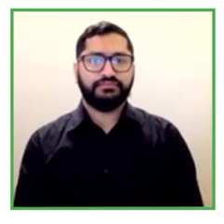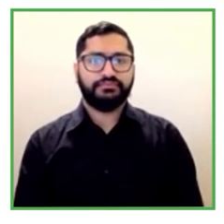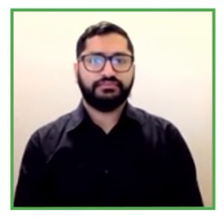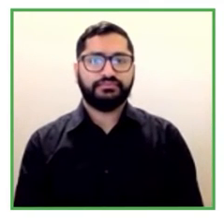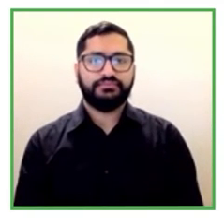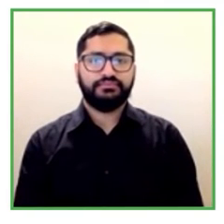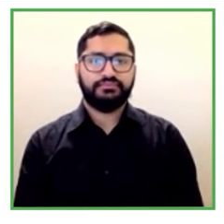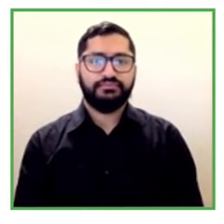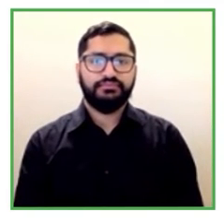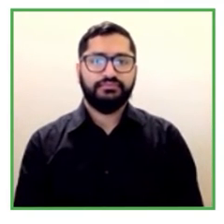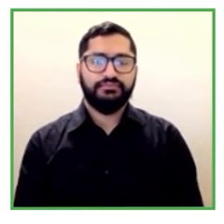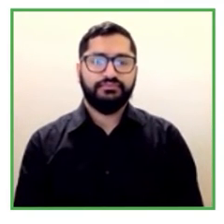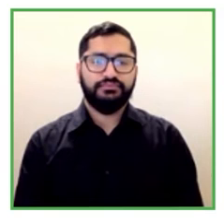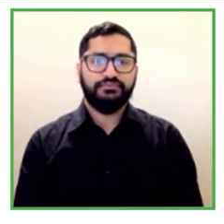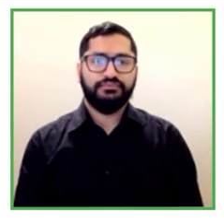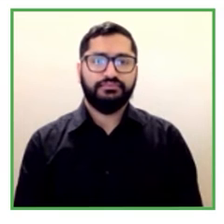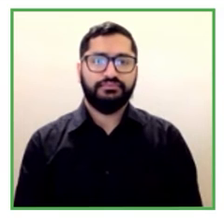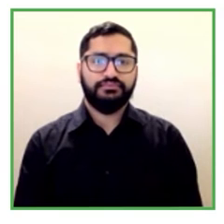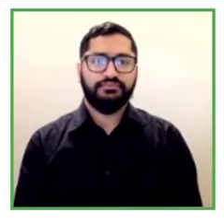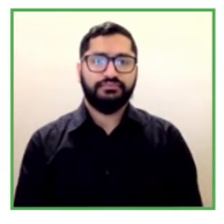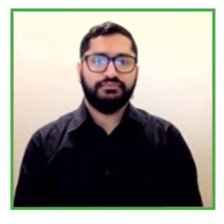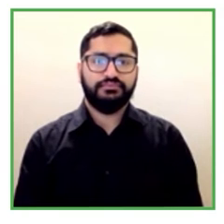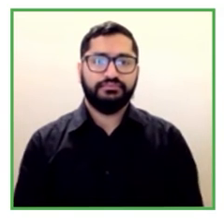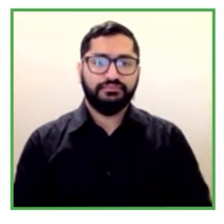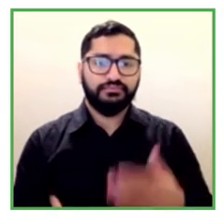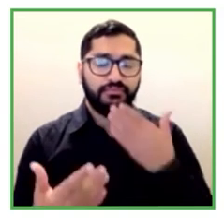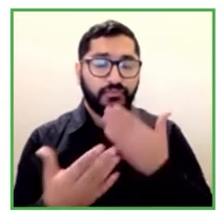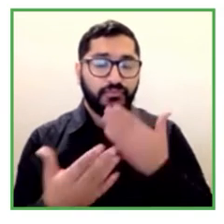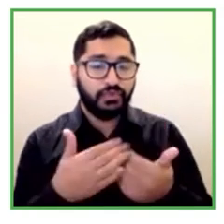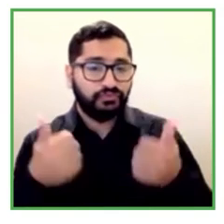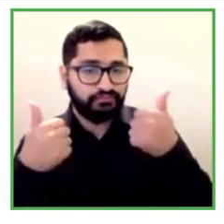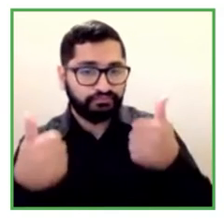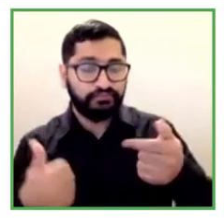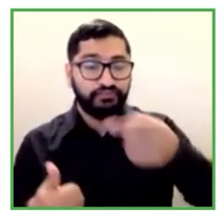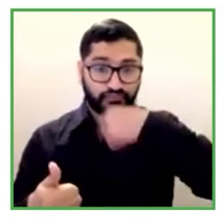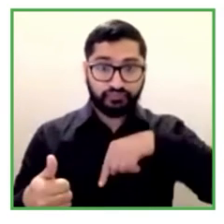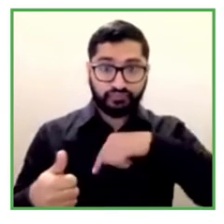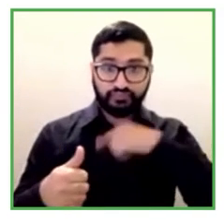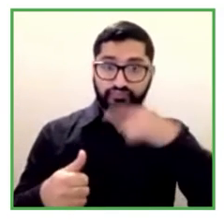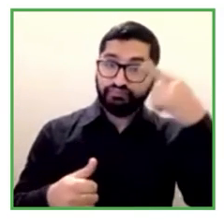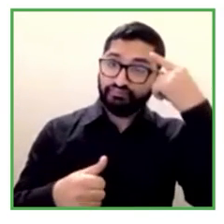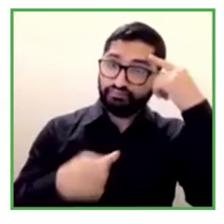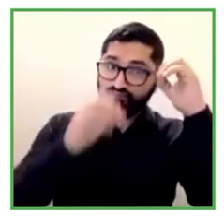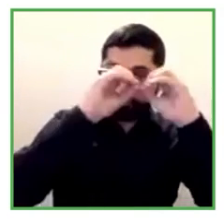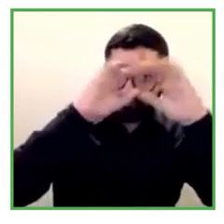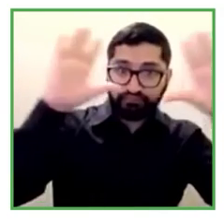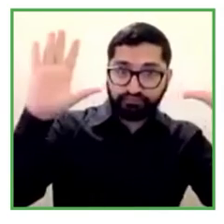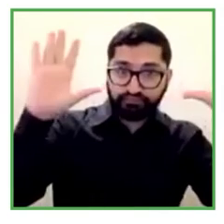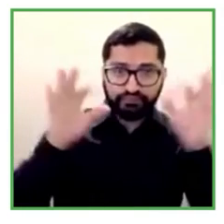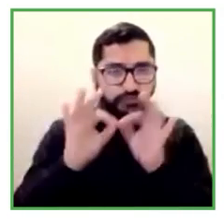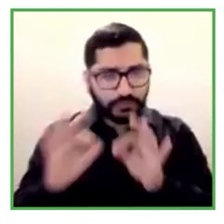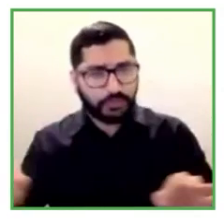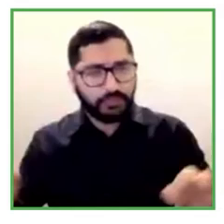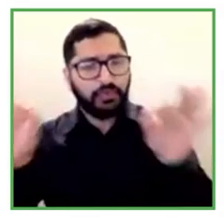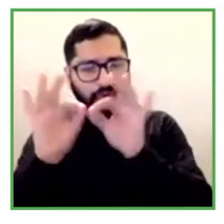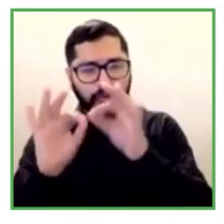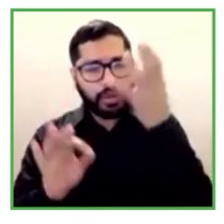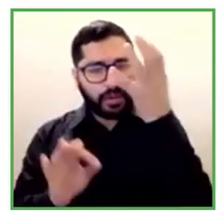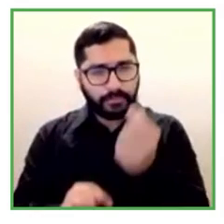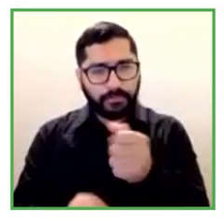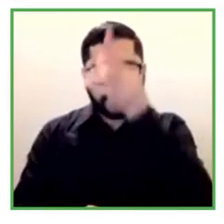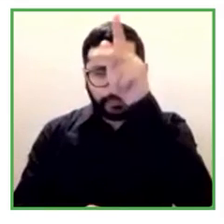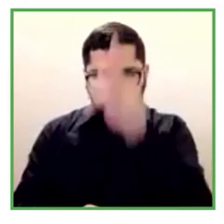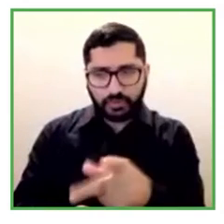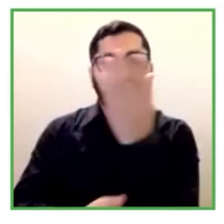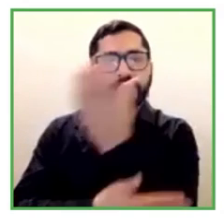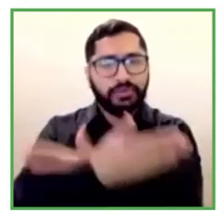Sí, bueno, nosotros consideramos como que el contar con colaboradores con discapacidad, con colaboradores